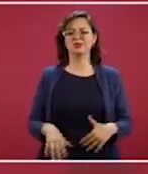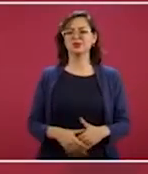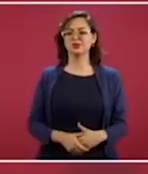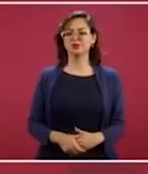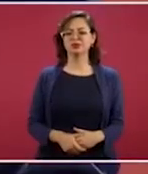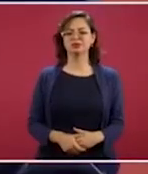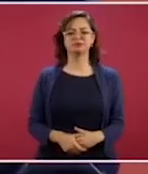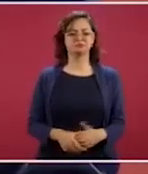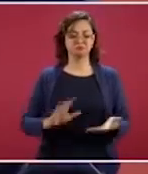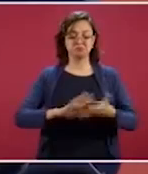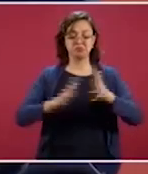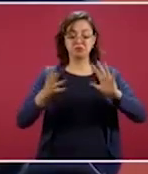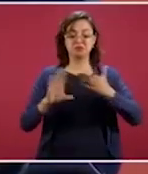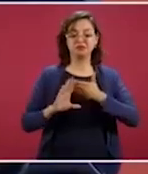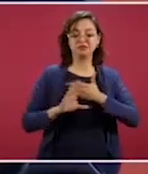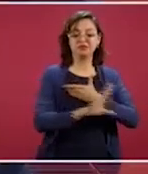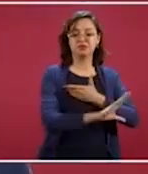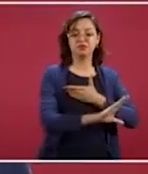la no violencia.